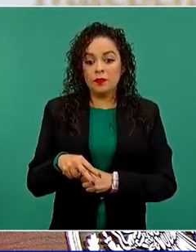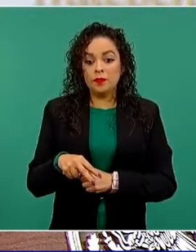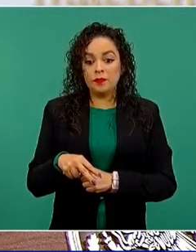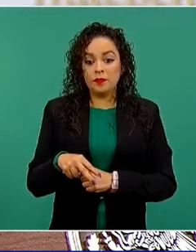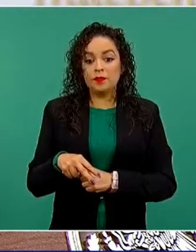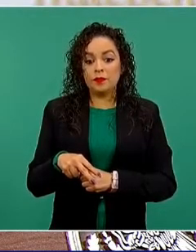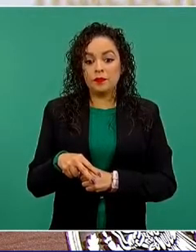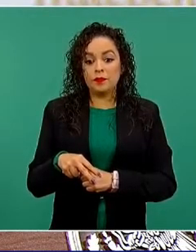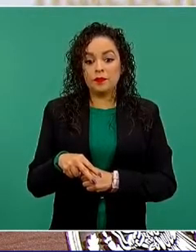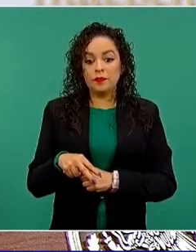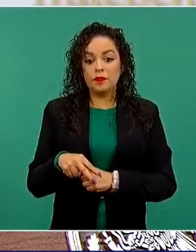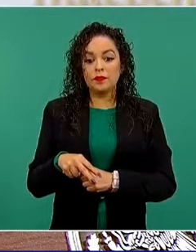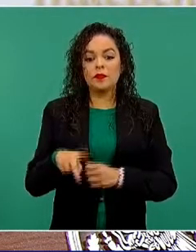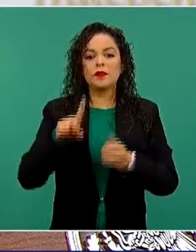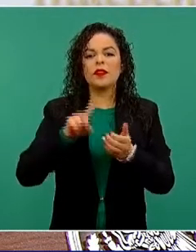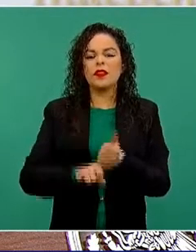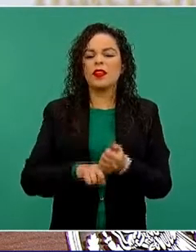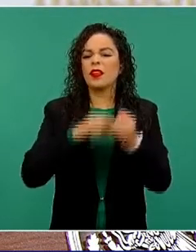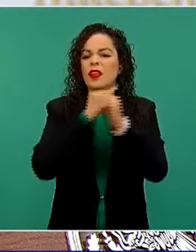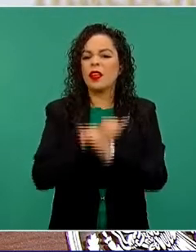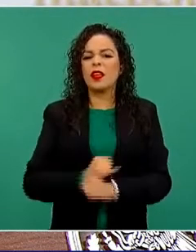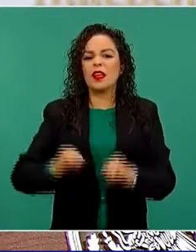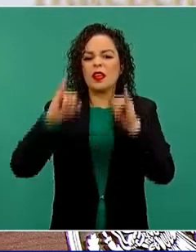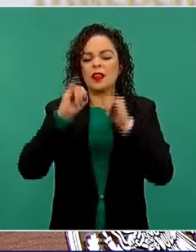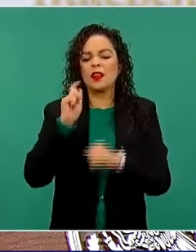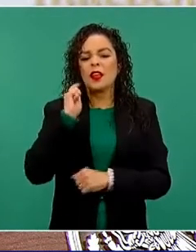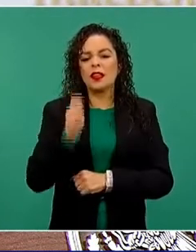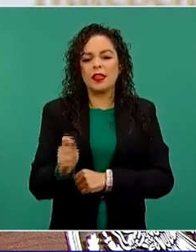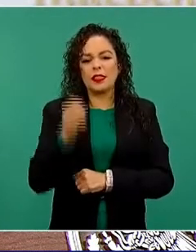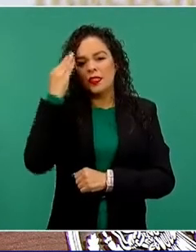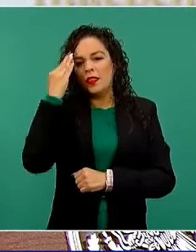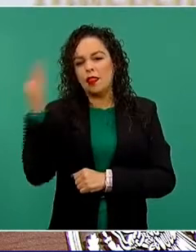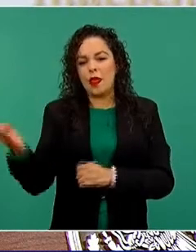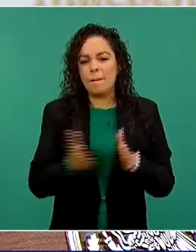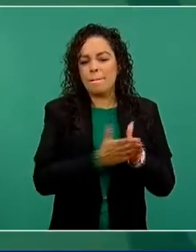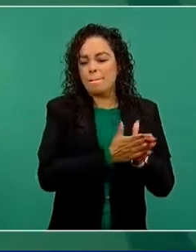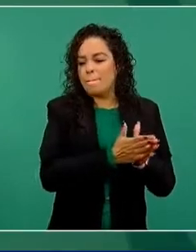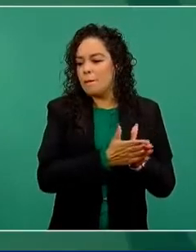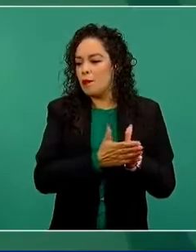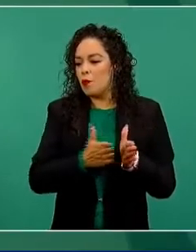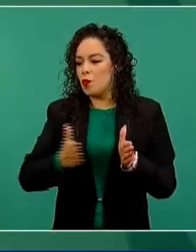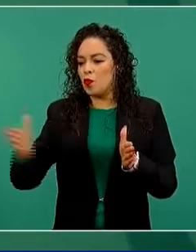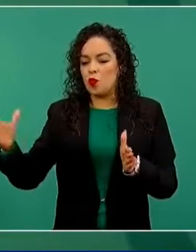se inaugurara la etapa de gobiernos con